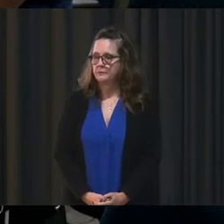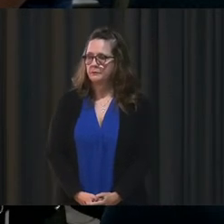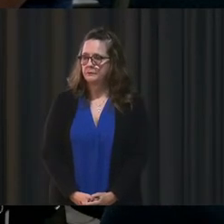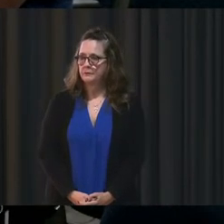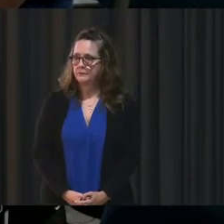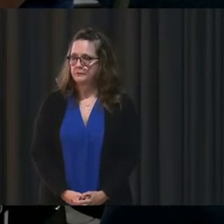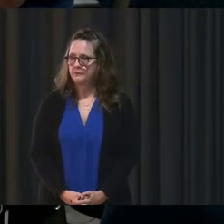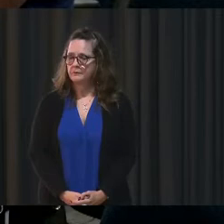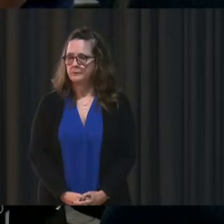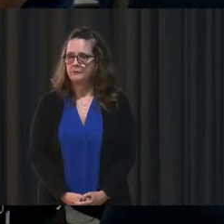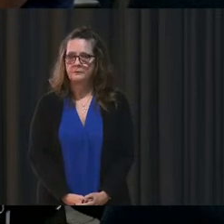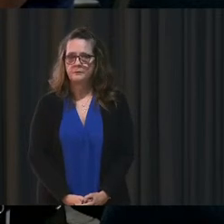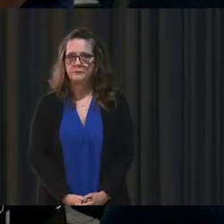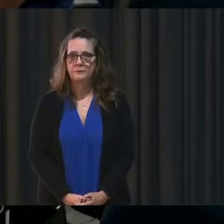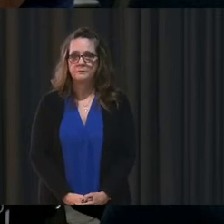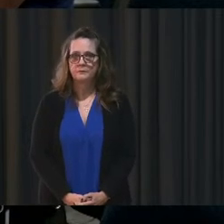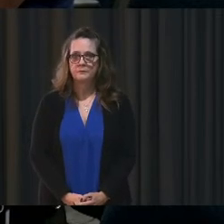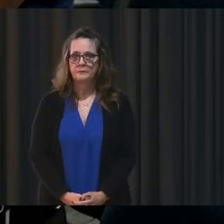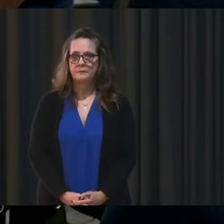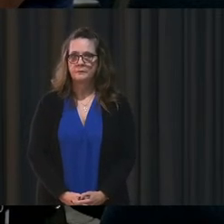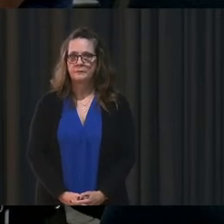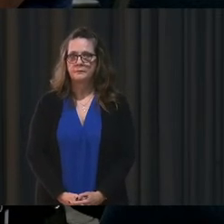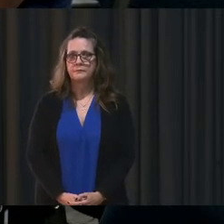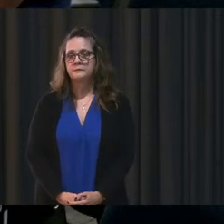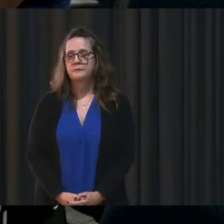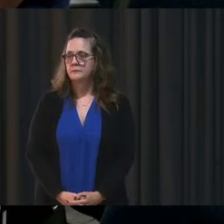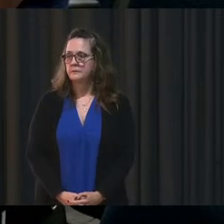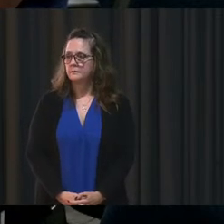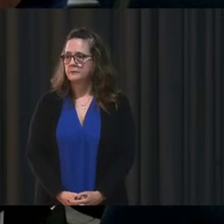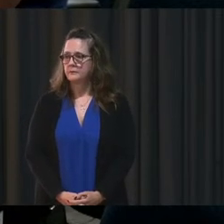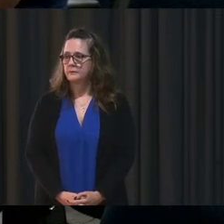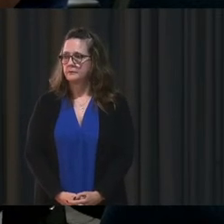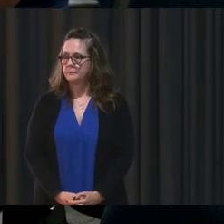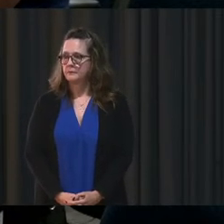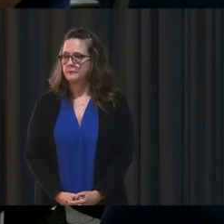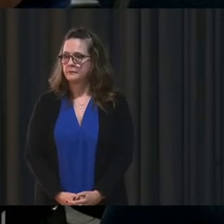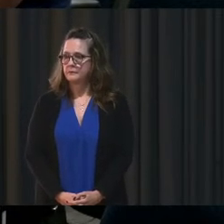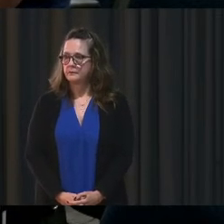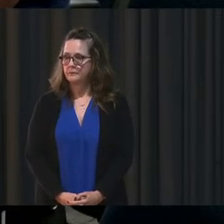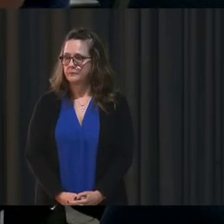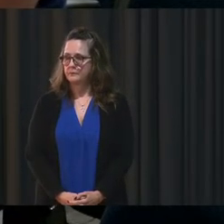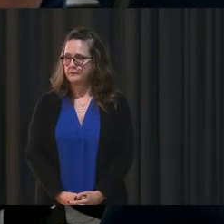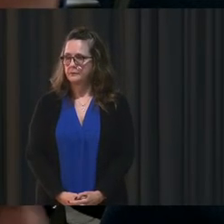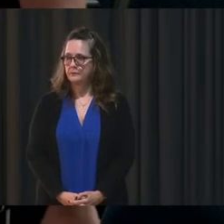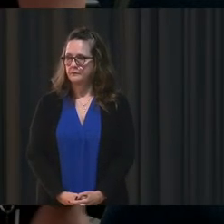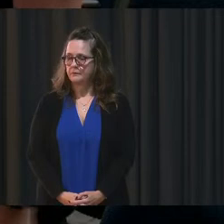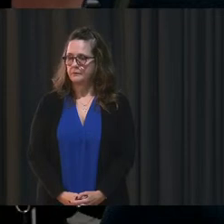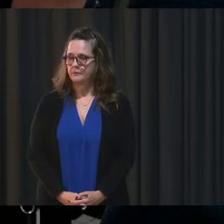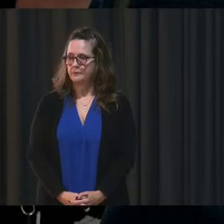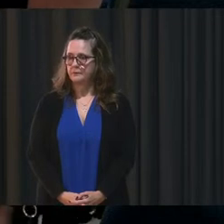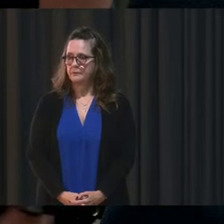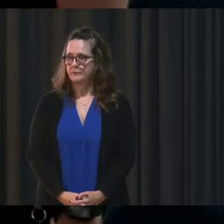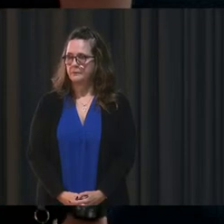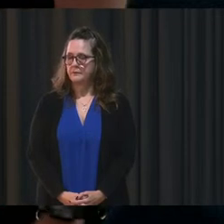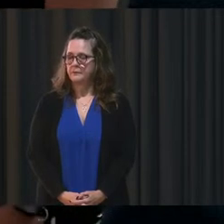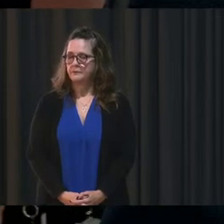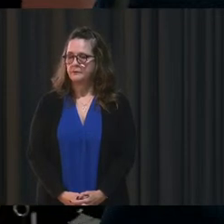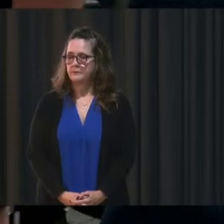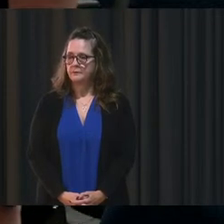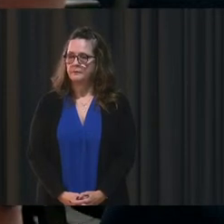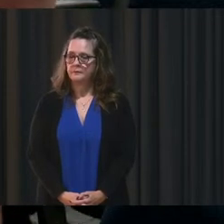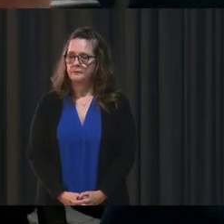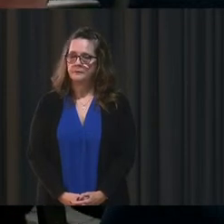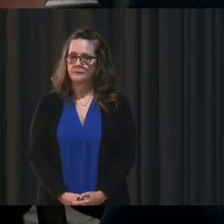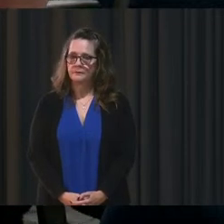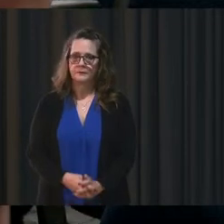preguntas es ¿qué pueden mejorar con la seguridad? Porque hace dos semanas mi